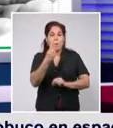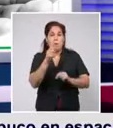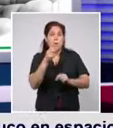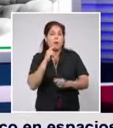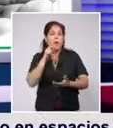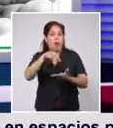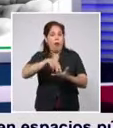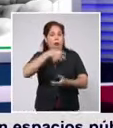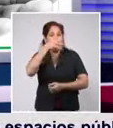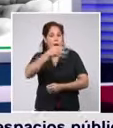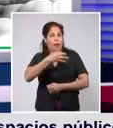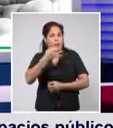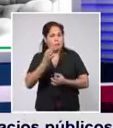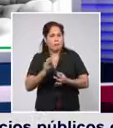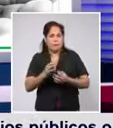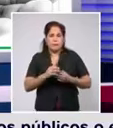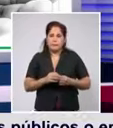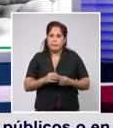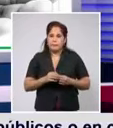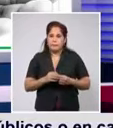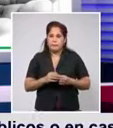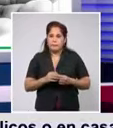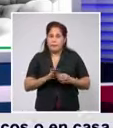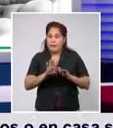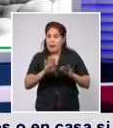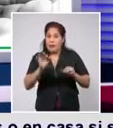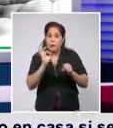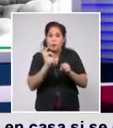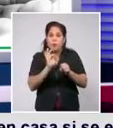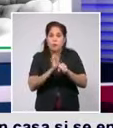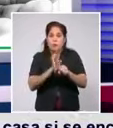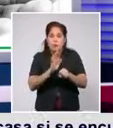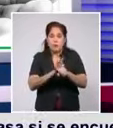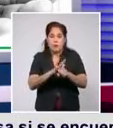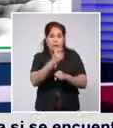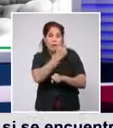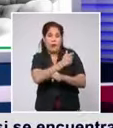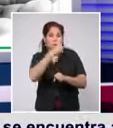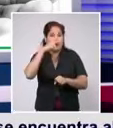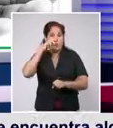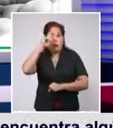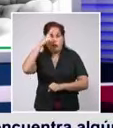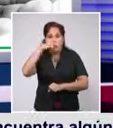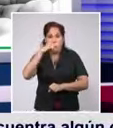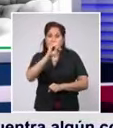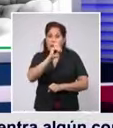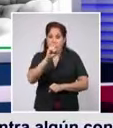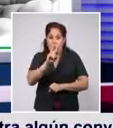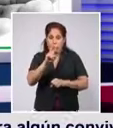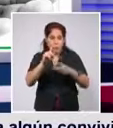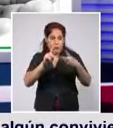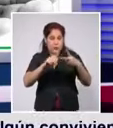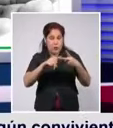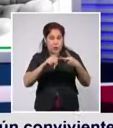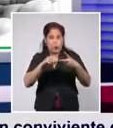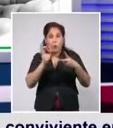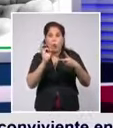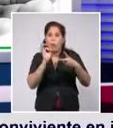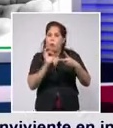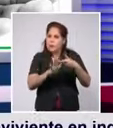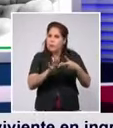el ensayo de intervención del candidato vacunal cubano anti-COVID-19 Soberana 02, y el segundo con el inicio de